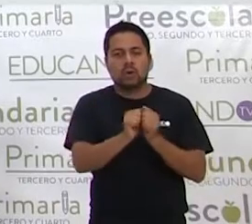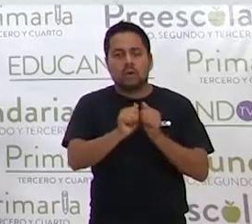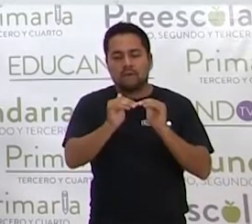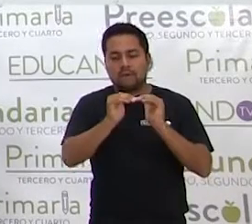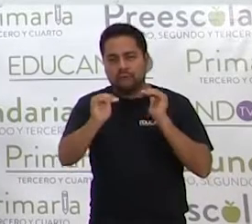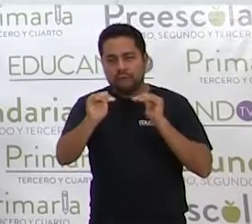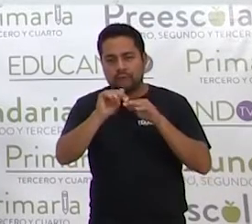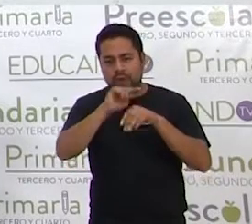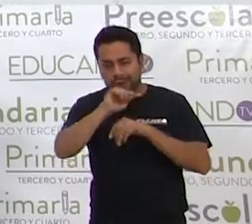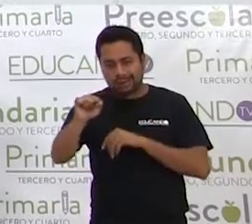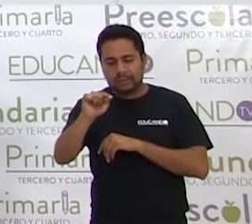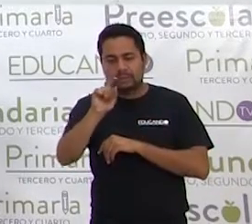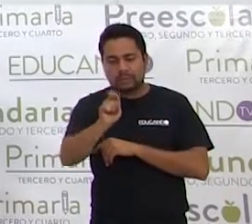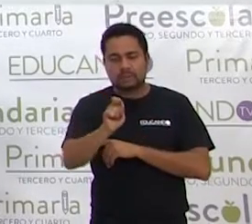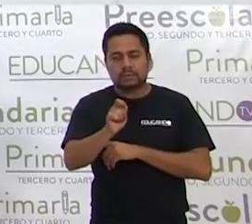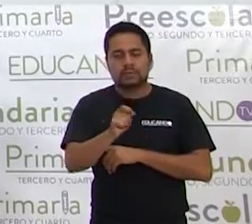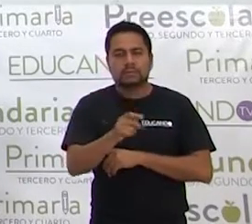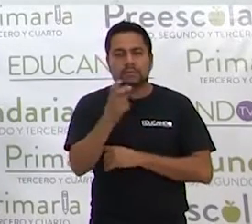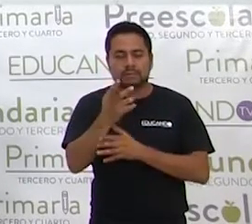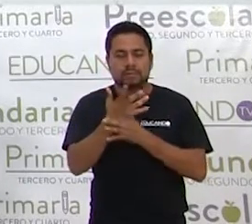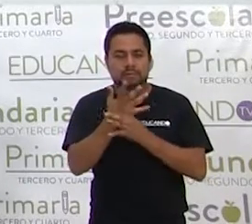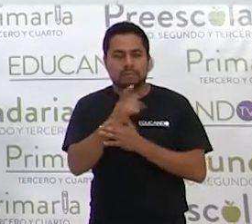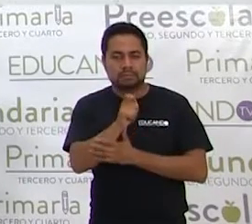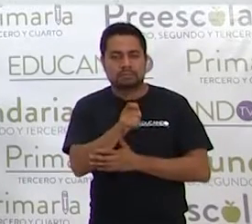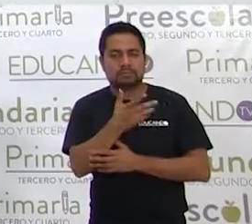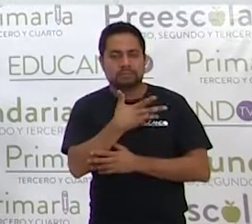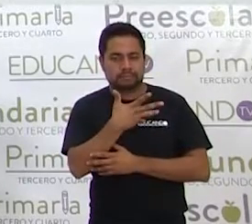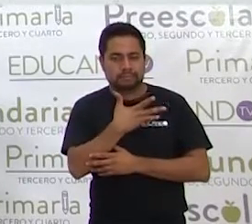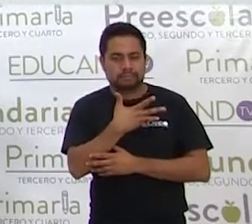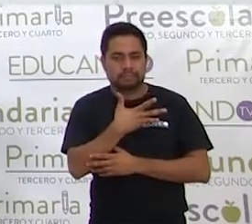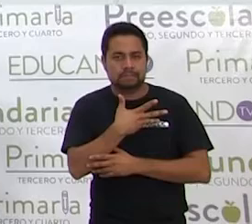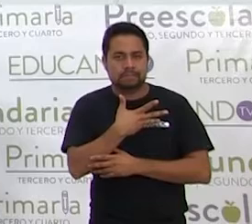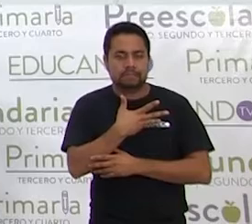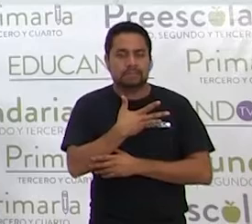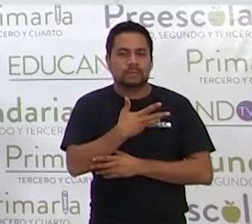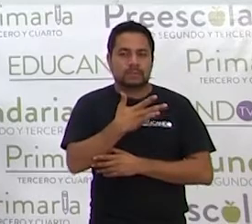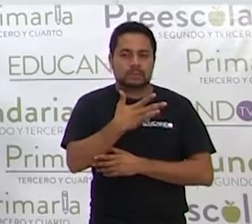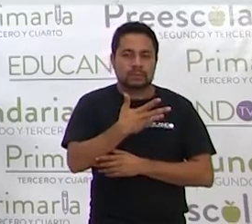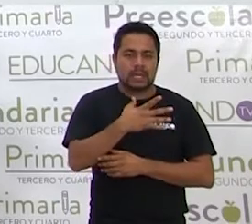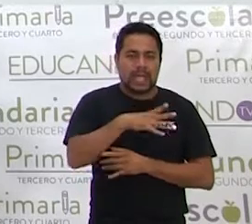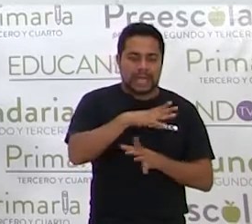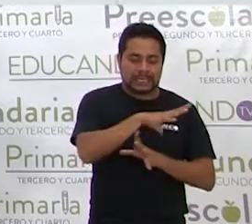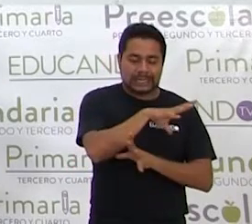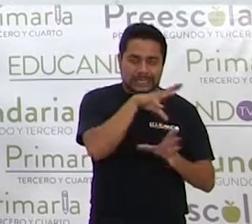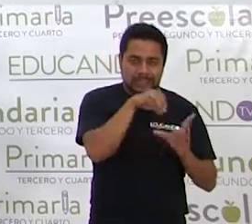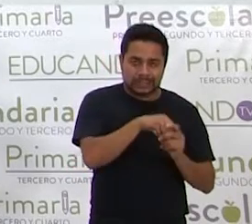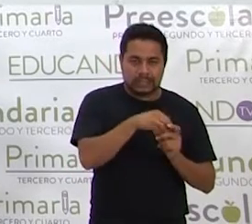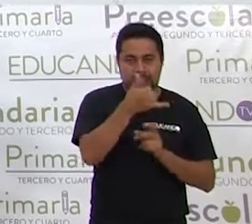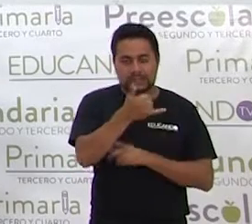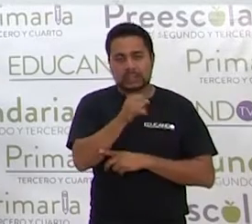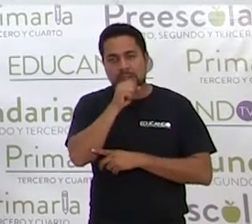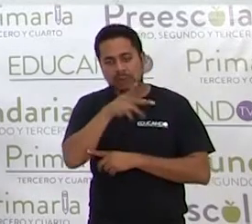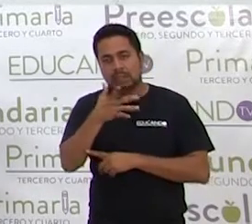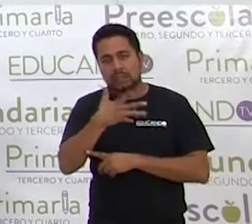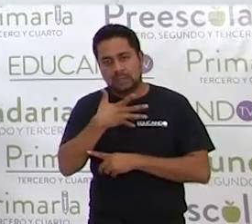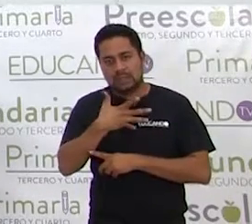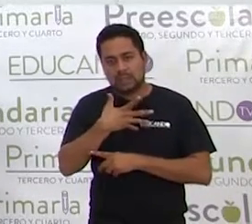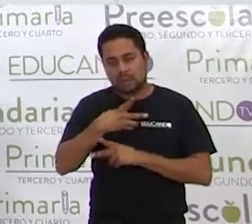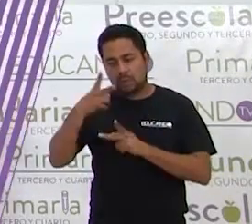sí que es lo que nos dice la ecuación hay ecuaciones enteras y hay ecuaciones